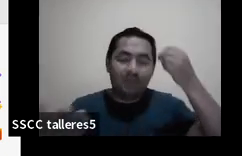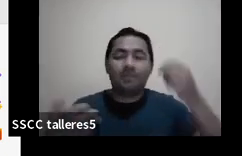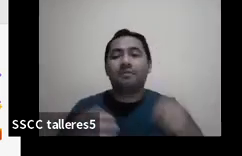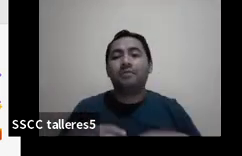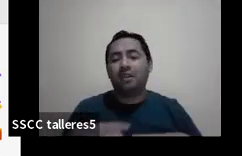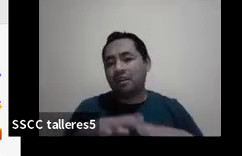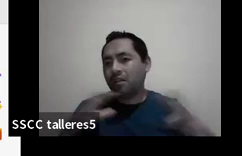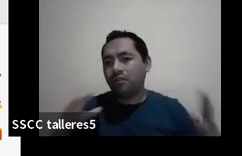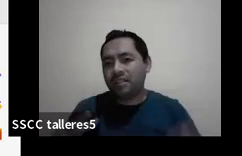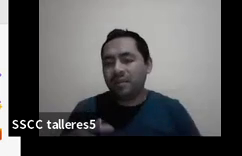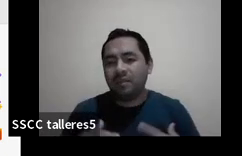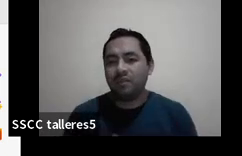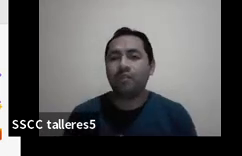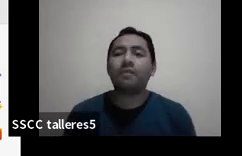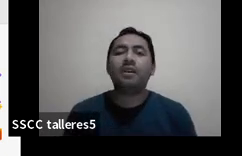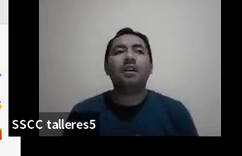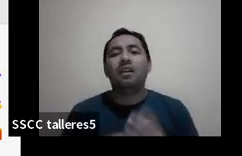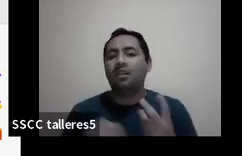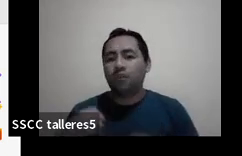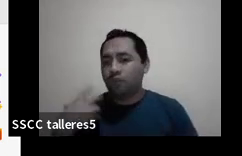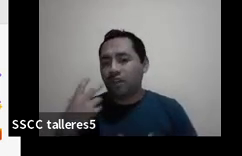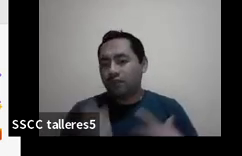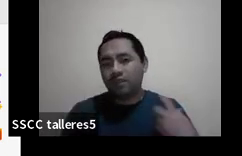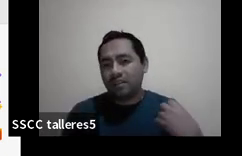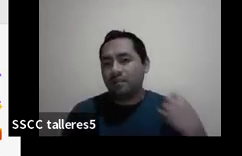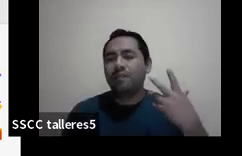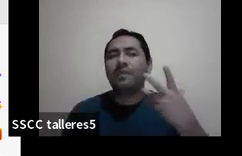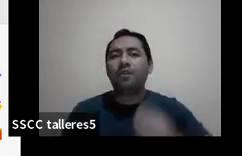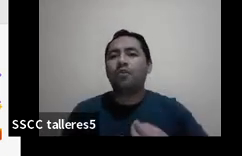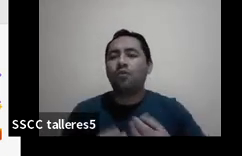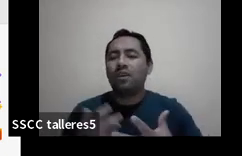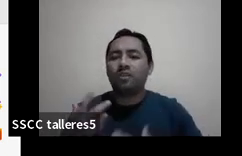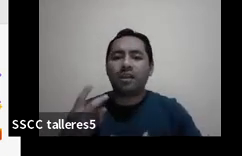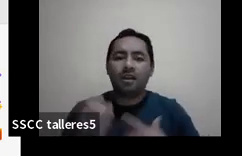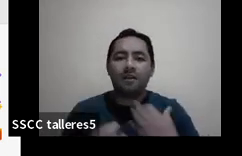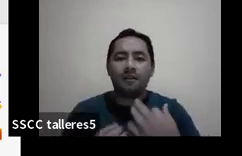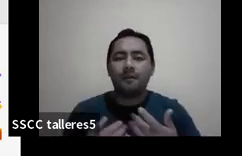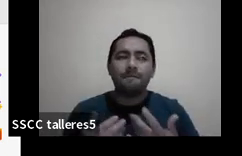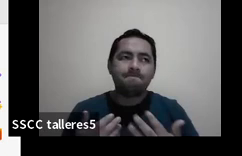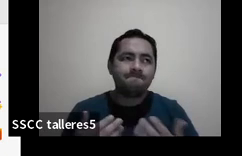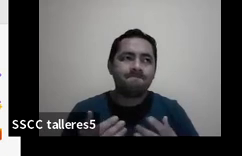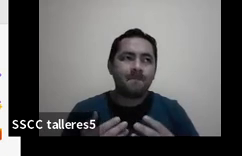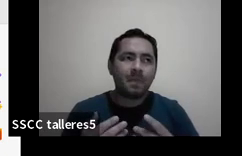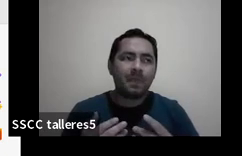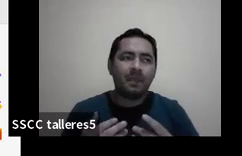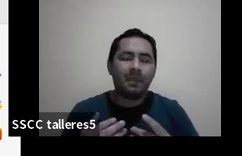a la universidad, ya han dado un examen de admisión, en algunos casos les han dado una nota